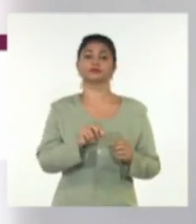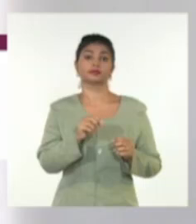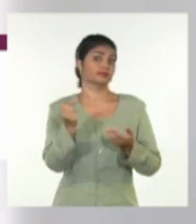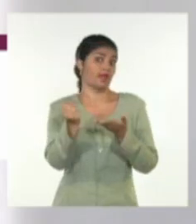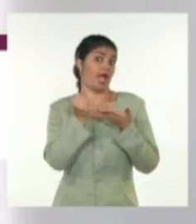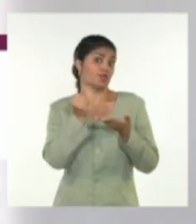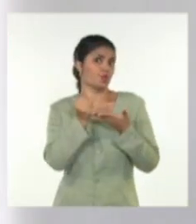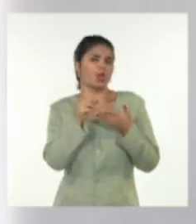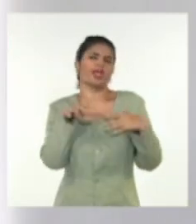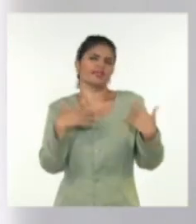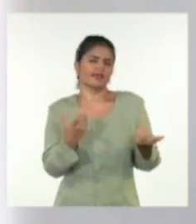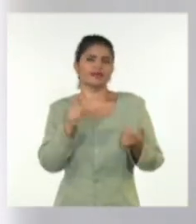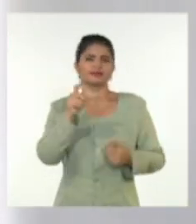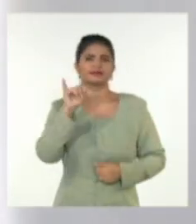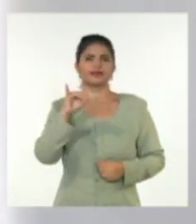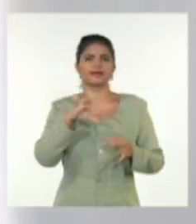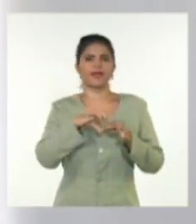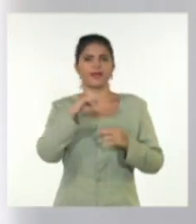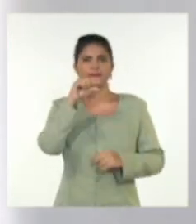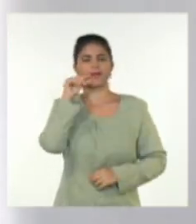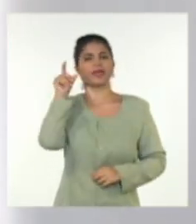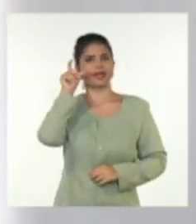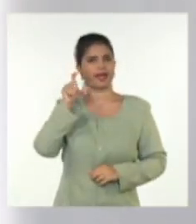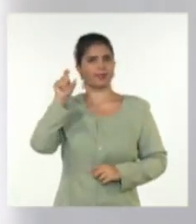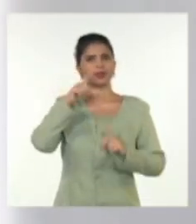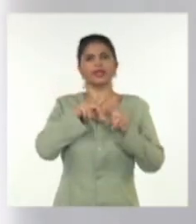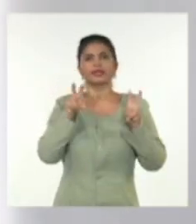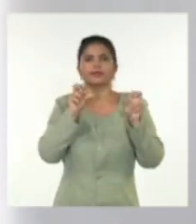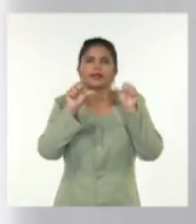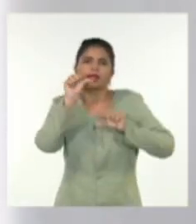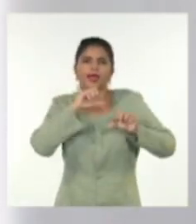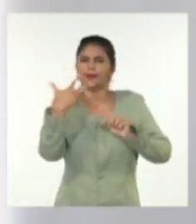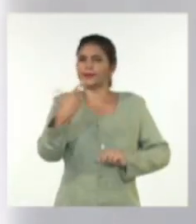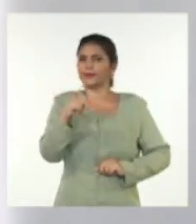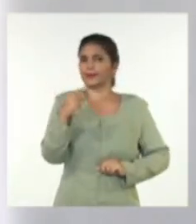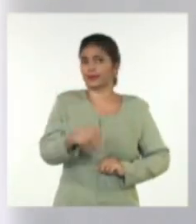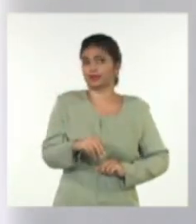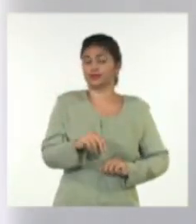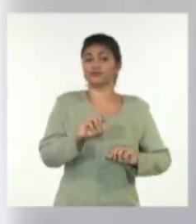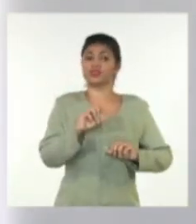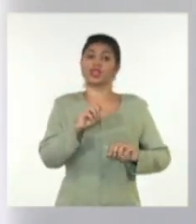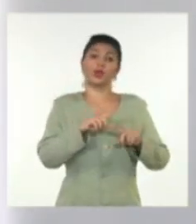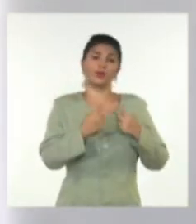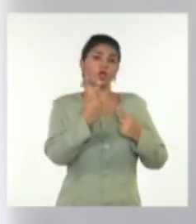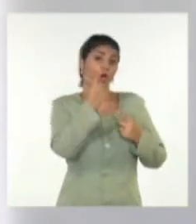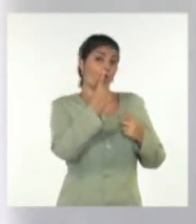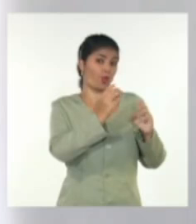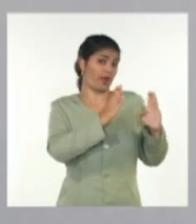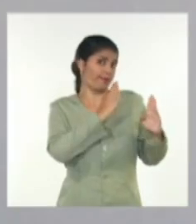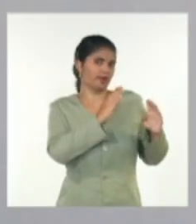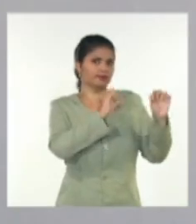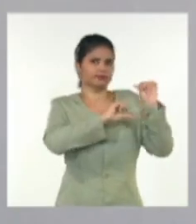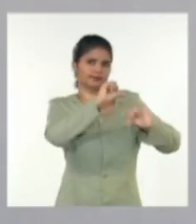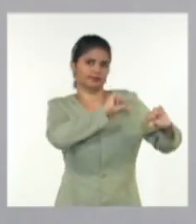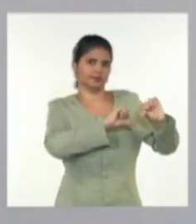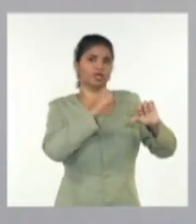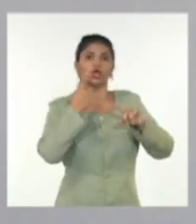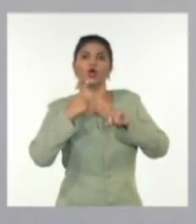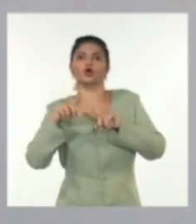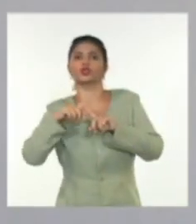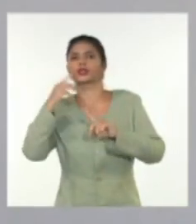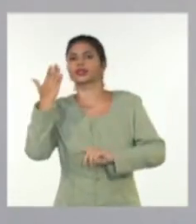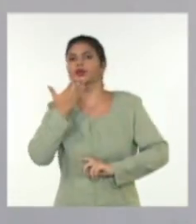CIGB Camagüeyano en cuanto a la parte experimental, porque el examen consta de una parte experimental y de una parte teórica. Es una